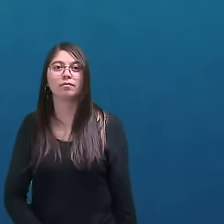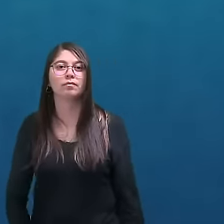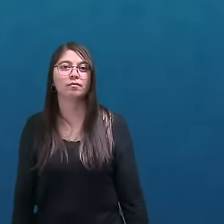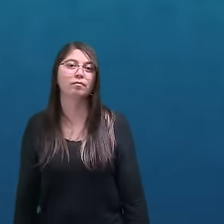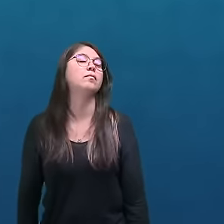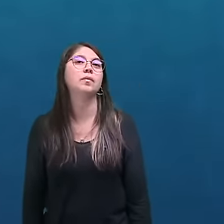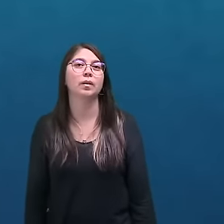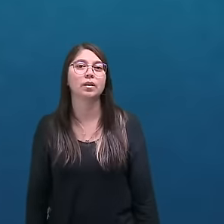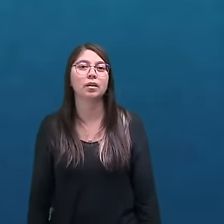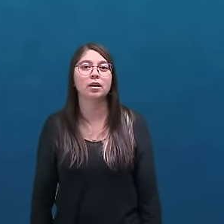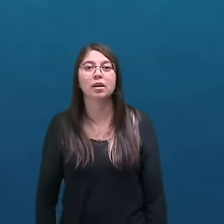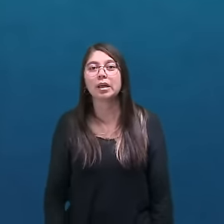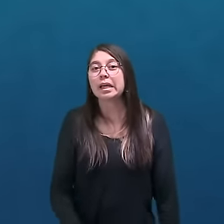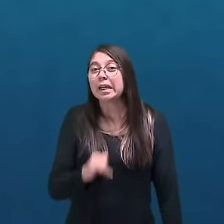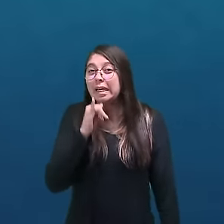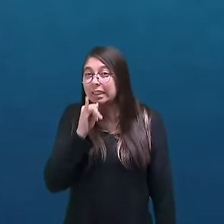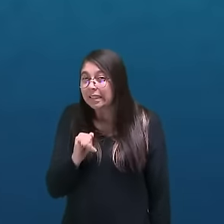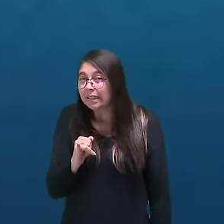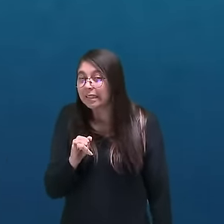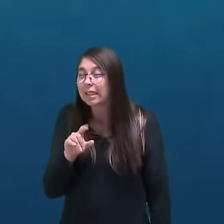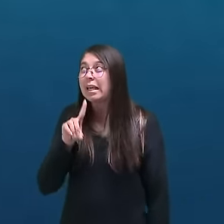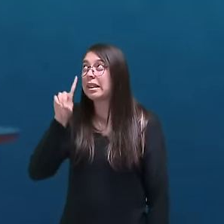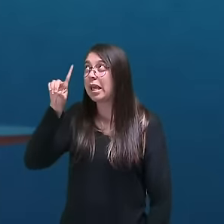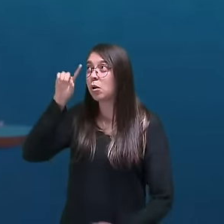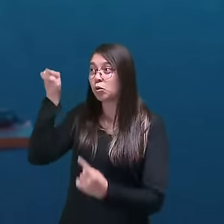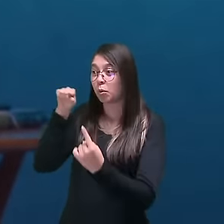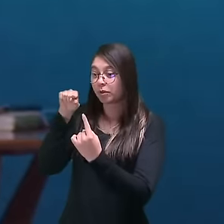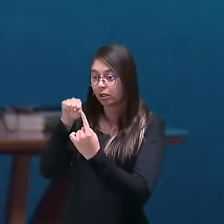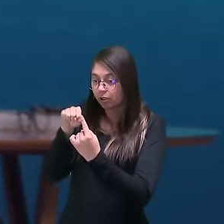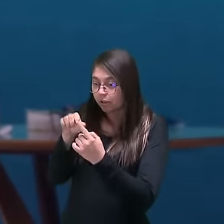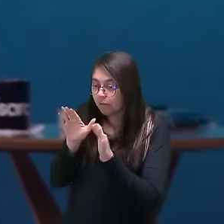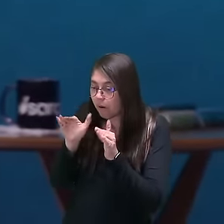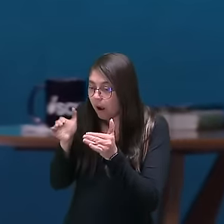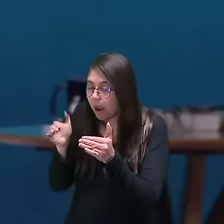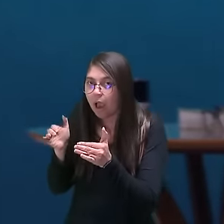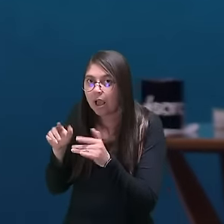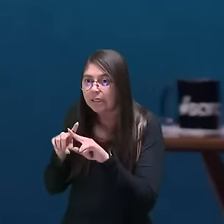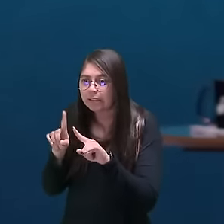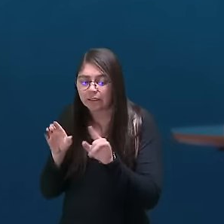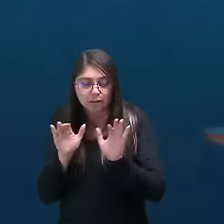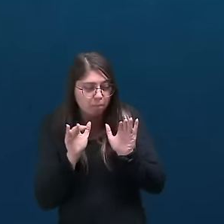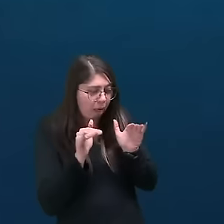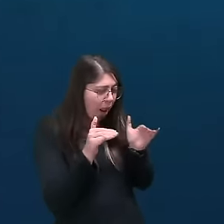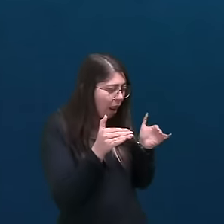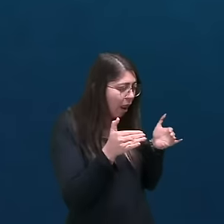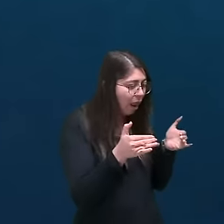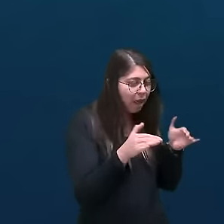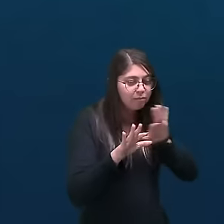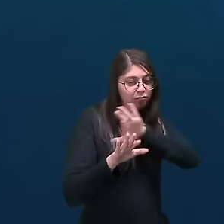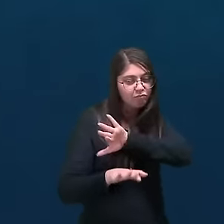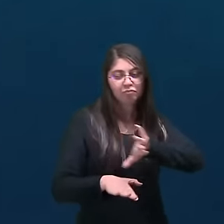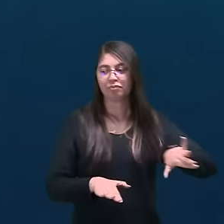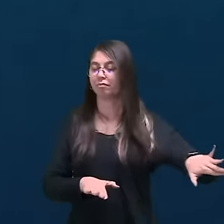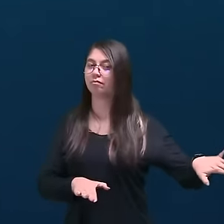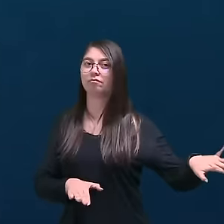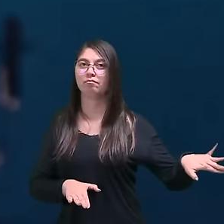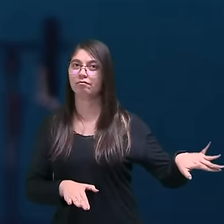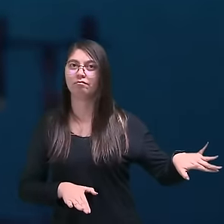crente e fala: se te está afastando do teu propósito, abre mão.